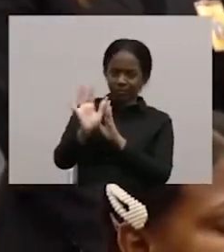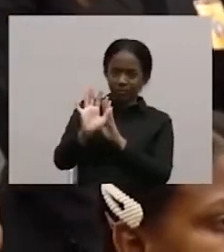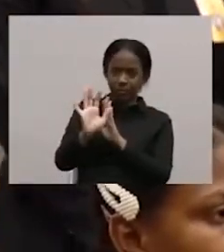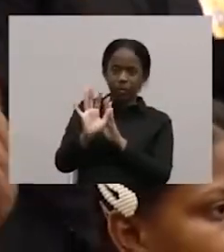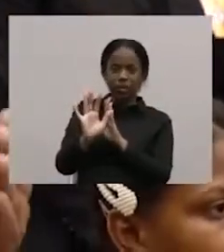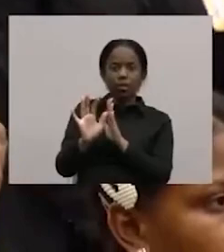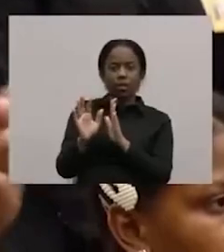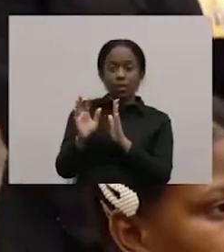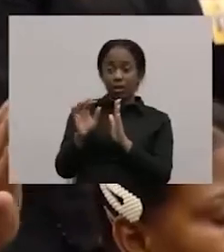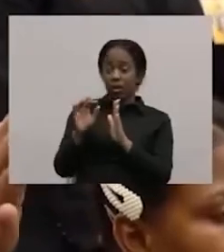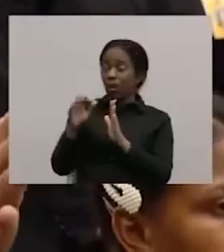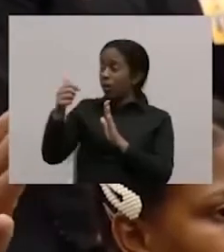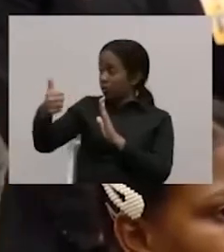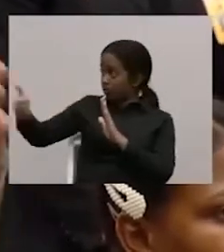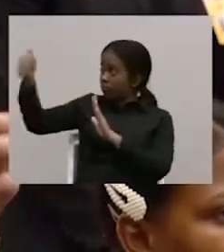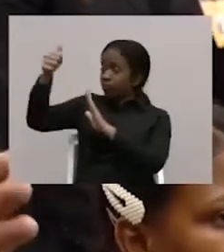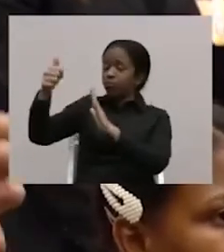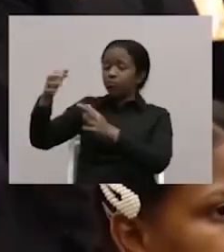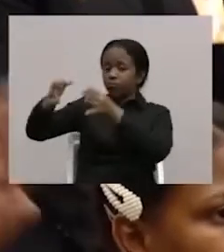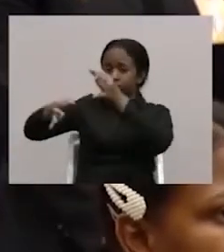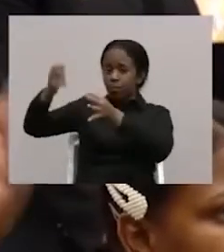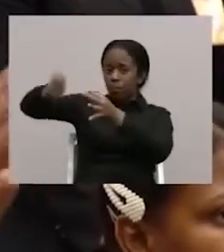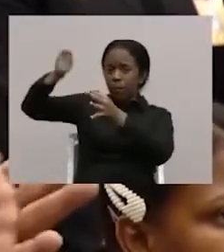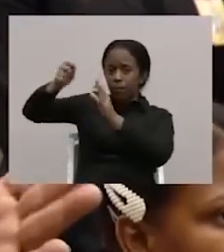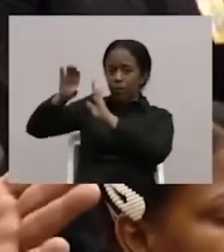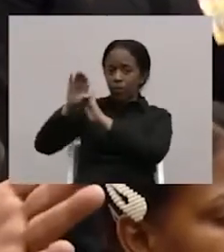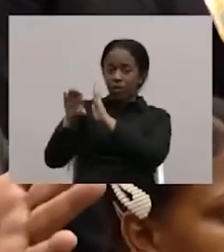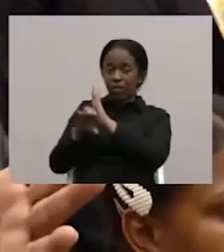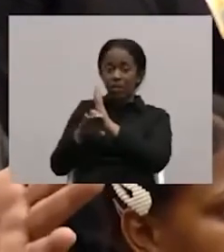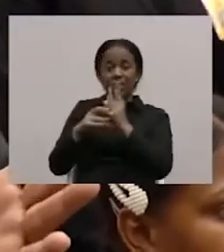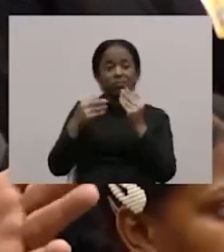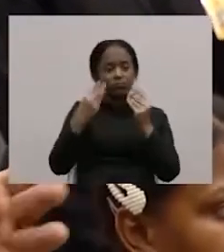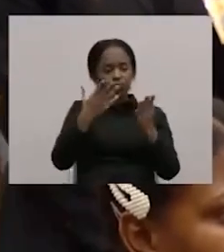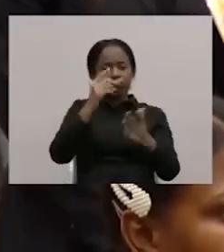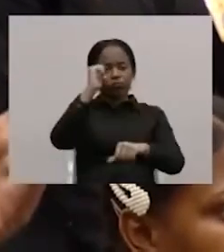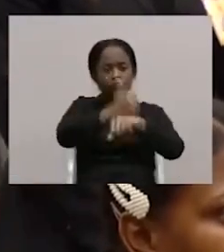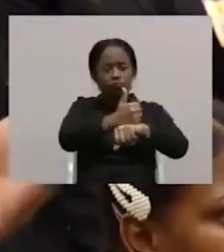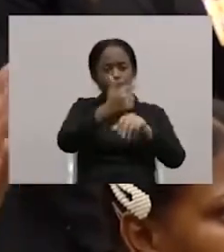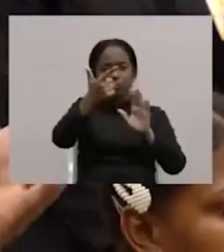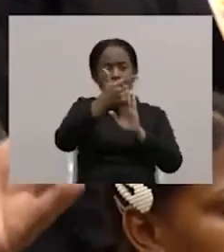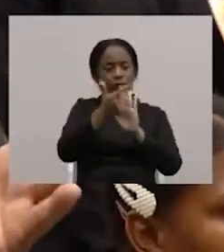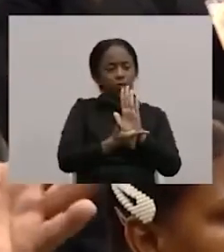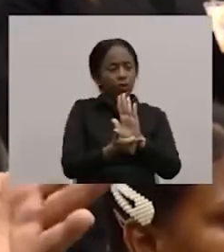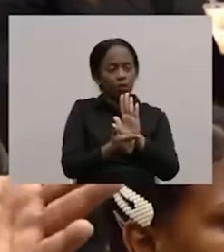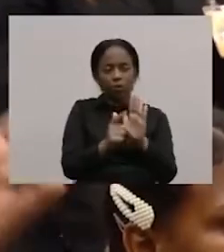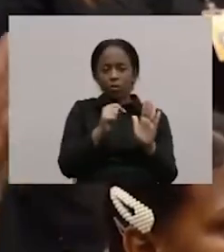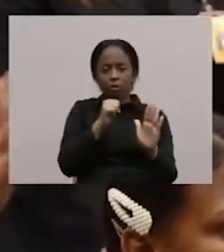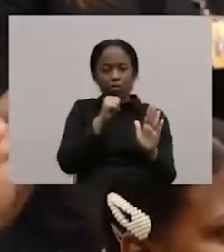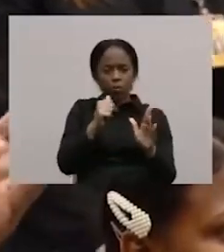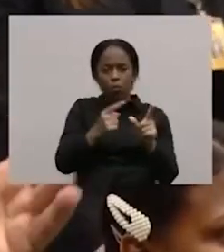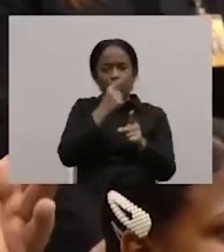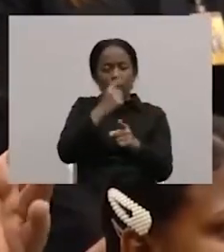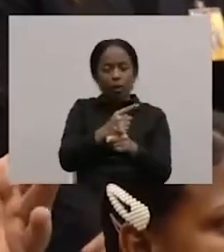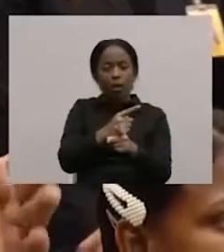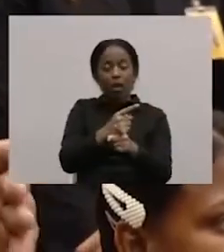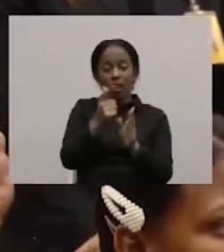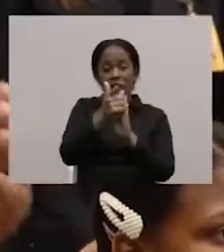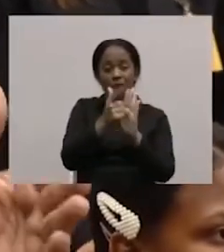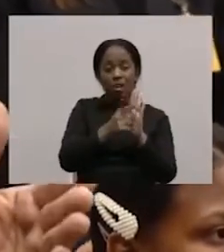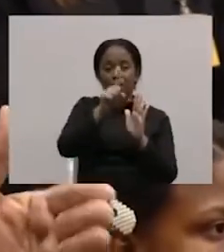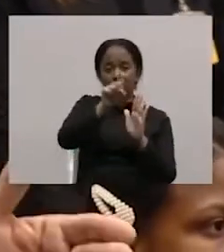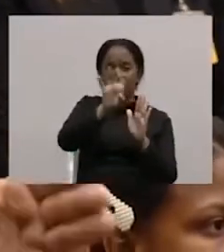O sea, la Suprema Corte de Justicia declaró inconstitucional el Colegio Dominicano de Periodistas, Ley